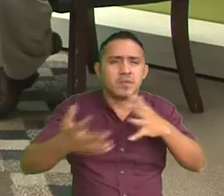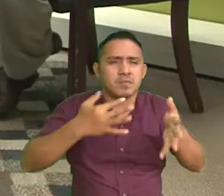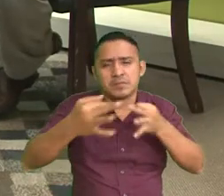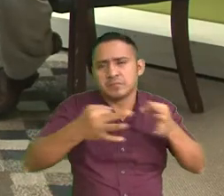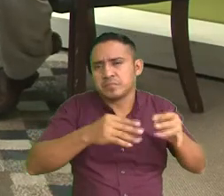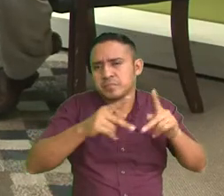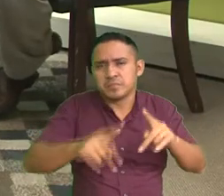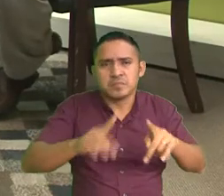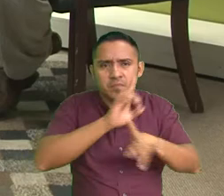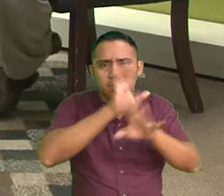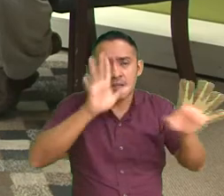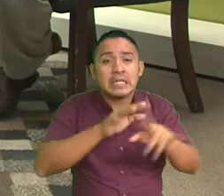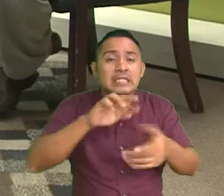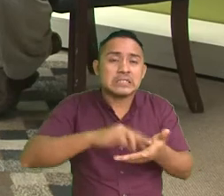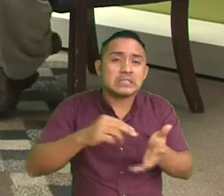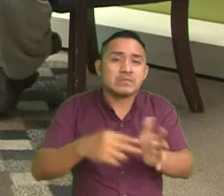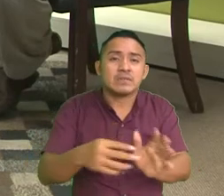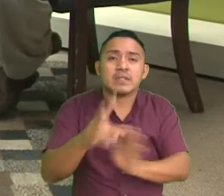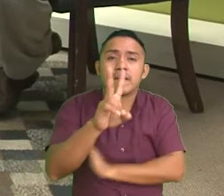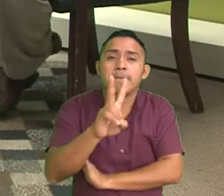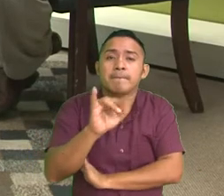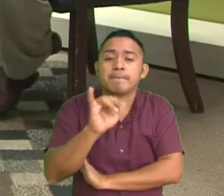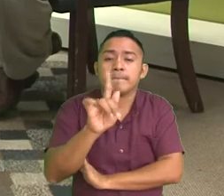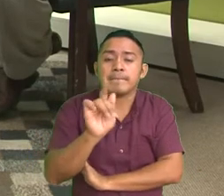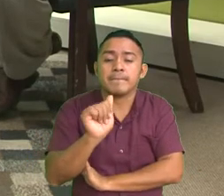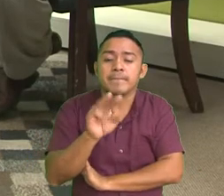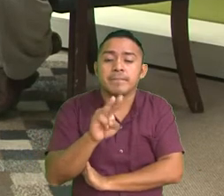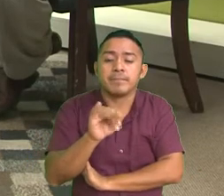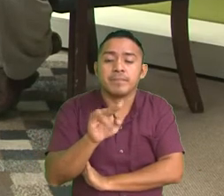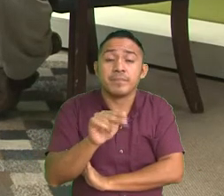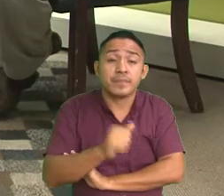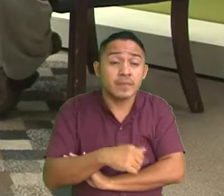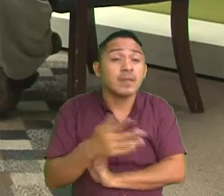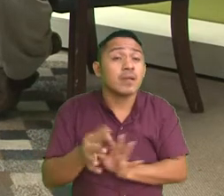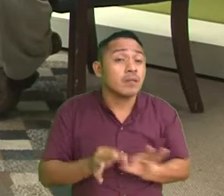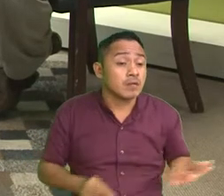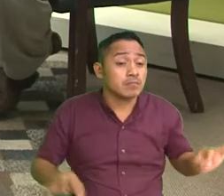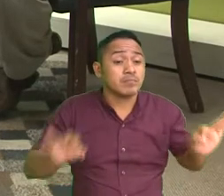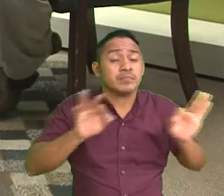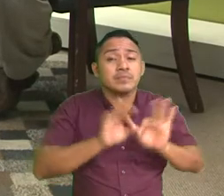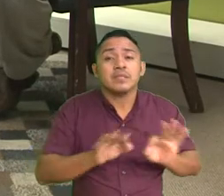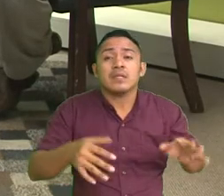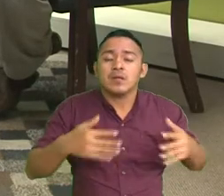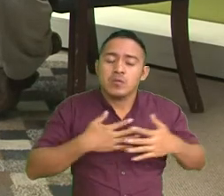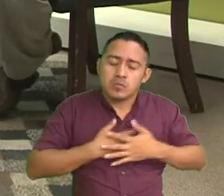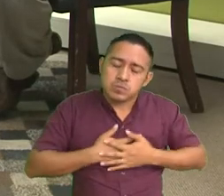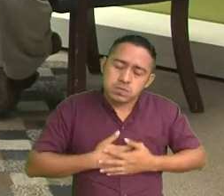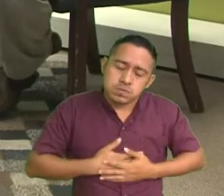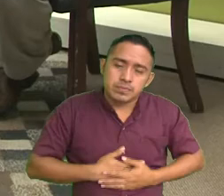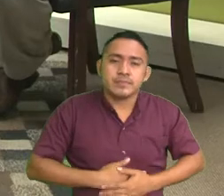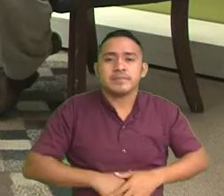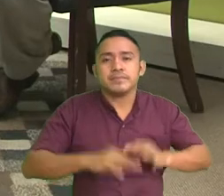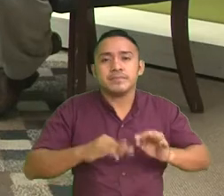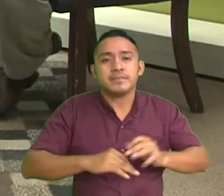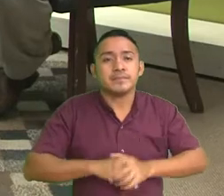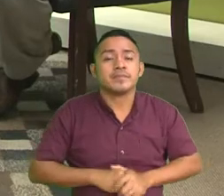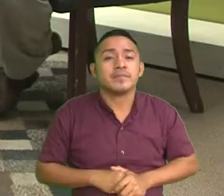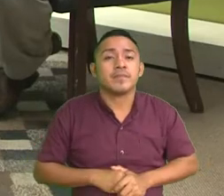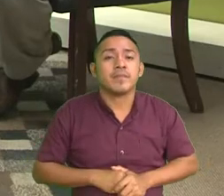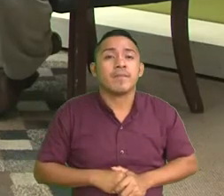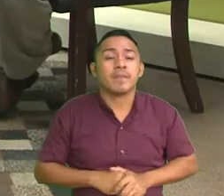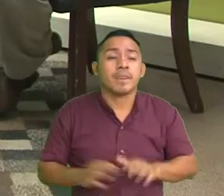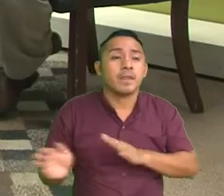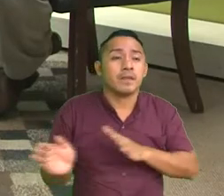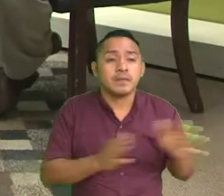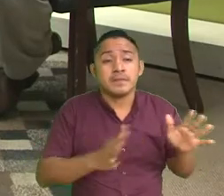nuestros, las personas que nos ven, que sí es esencial para el descansar, para reponer todo esto. En el caso